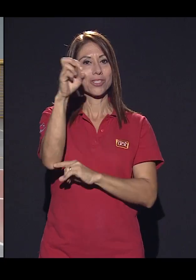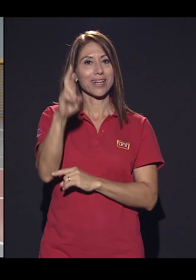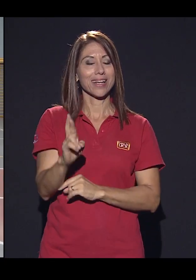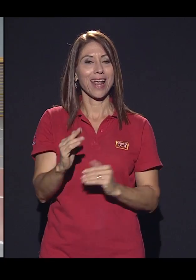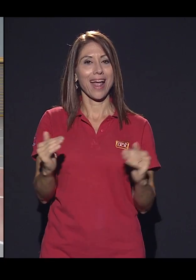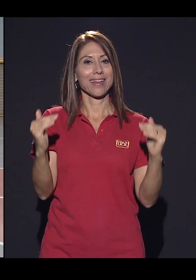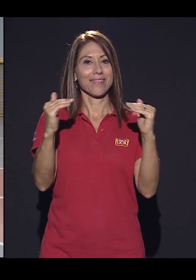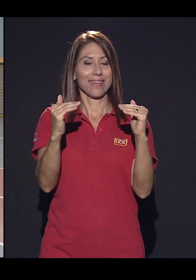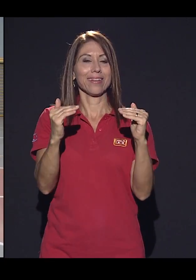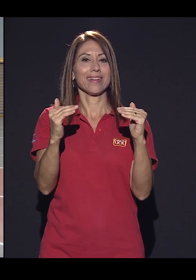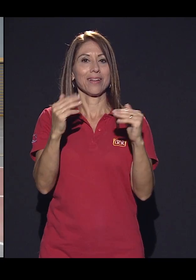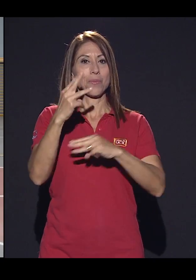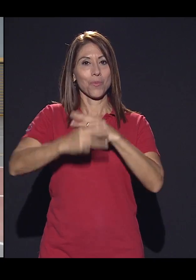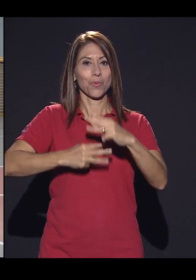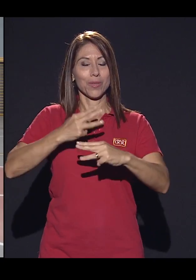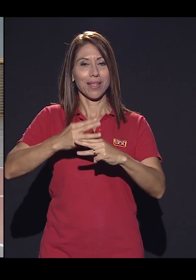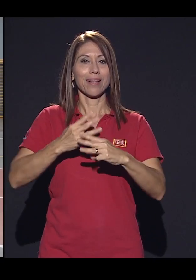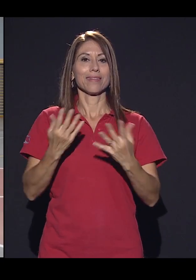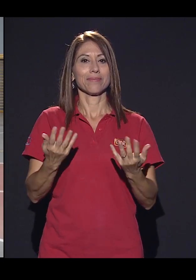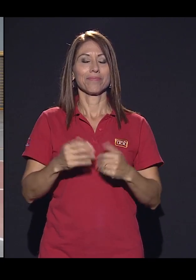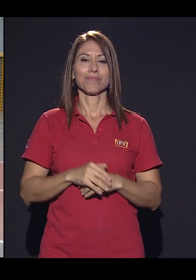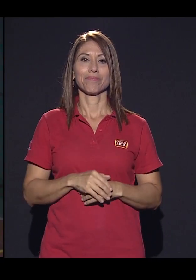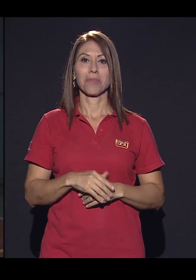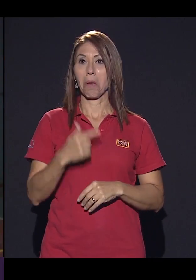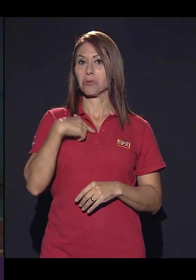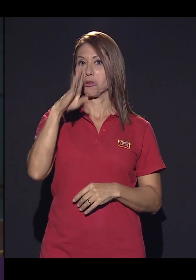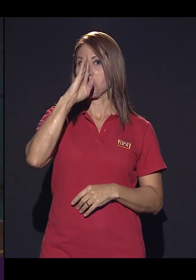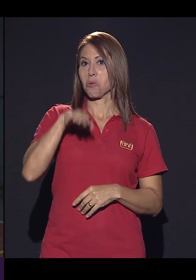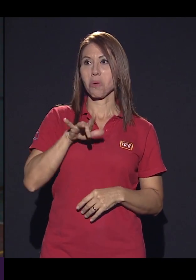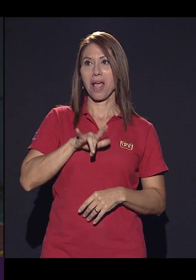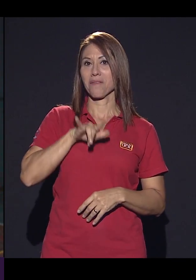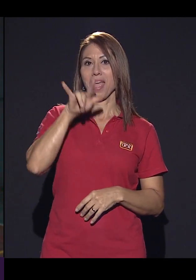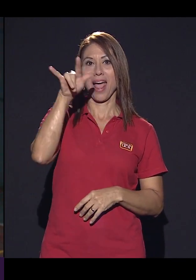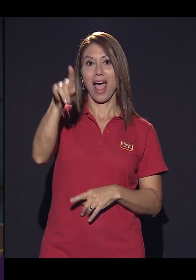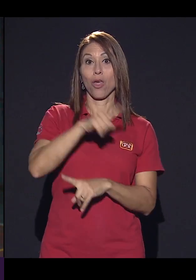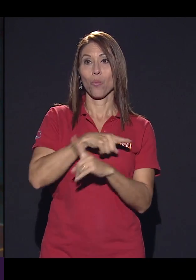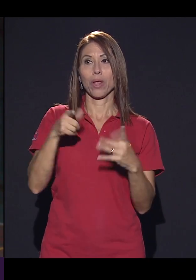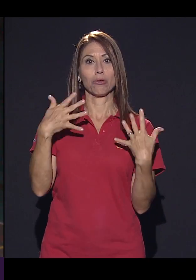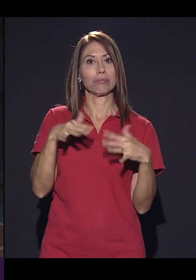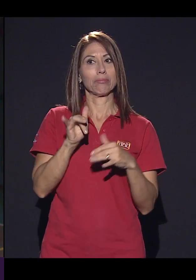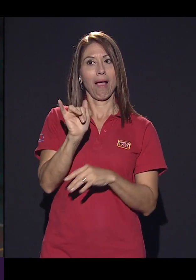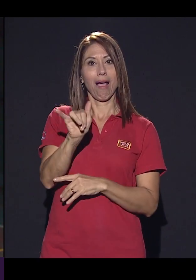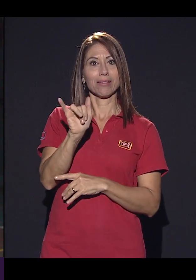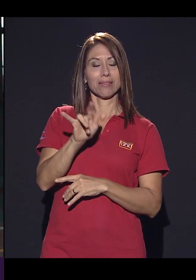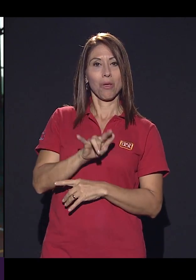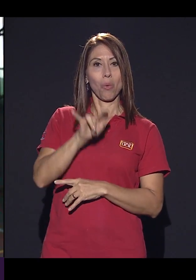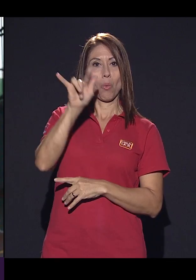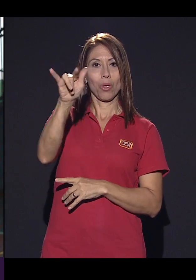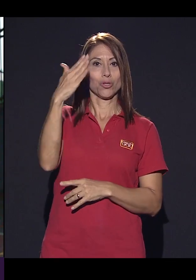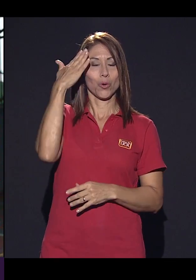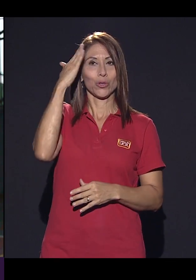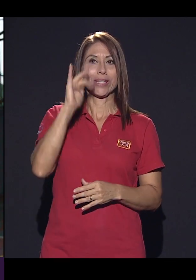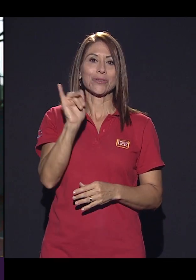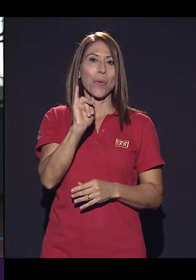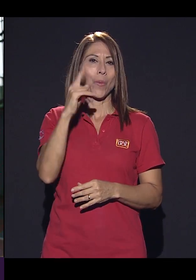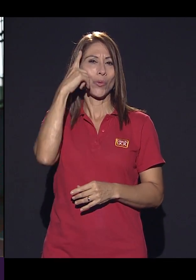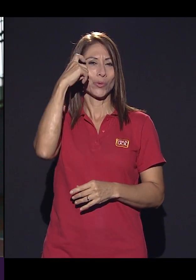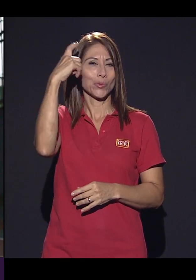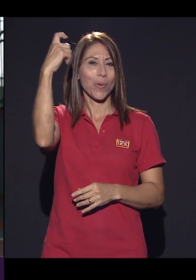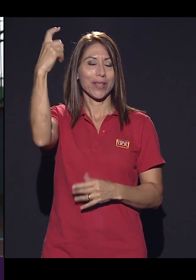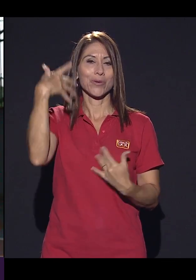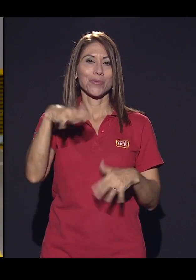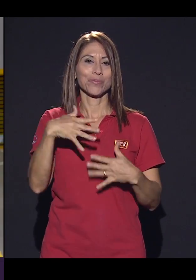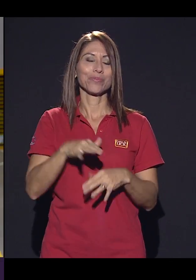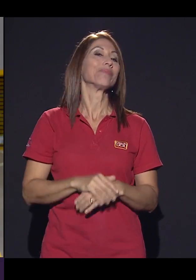a nivel mundial. No, nunca he viajado, pero ya un viaje así, yo no sé, es como un sueño